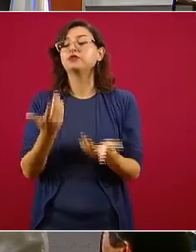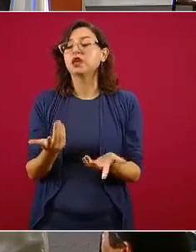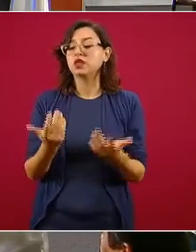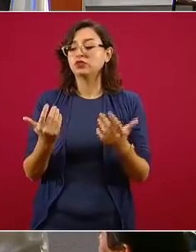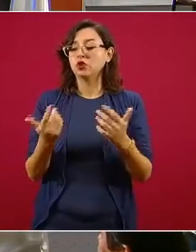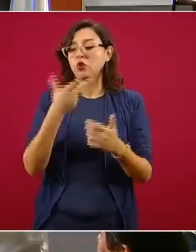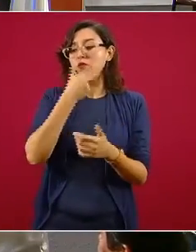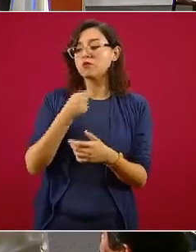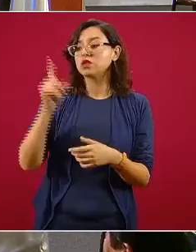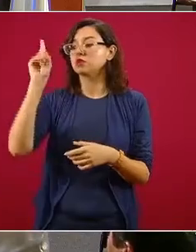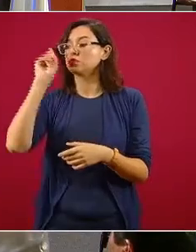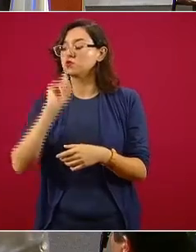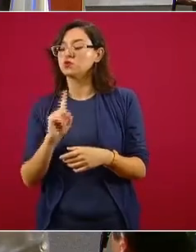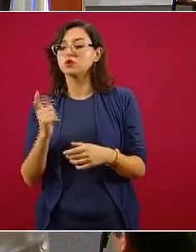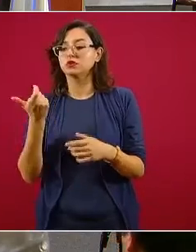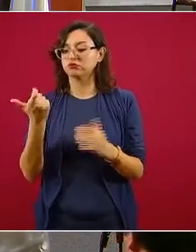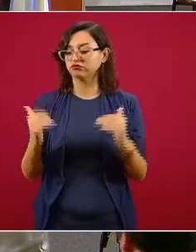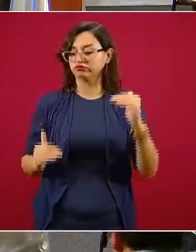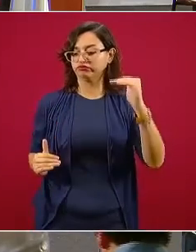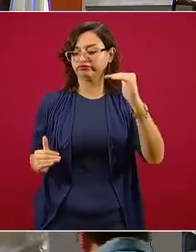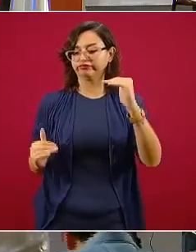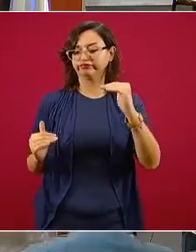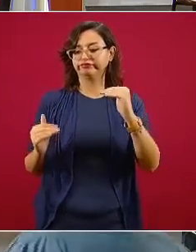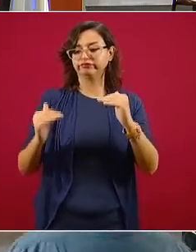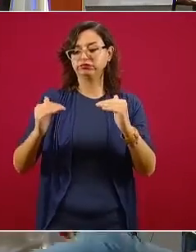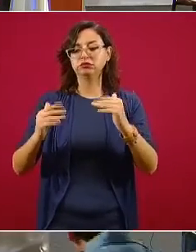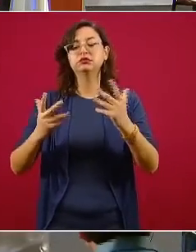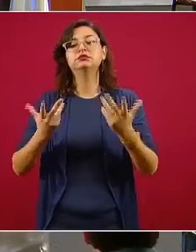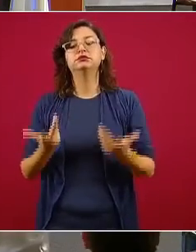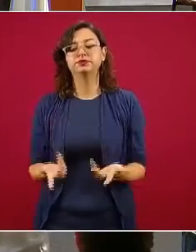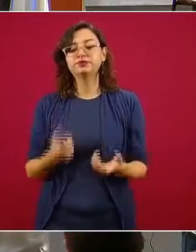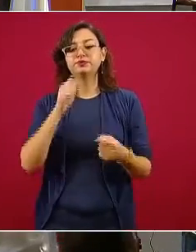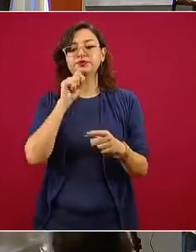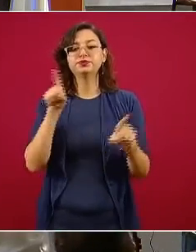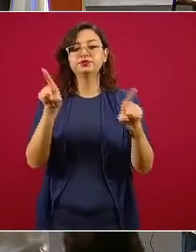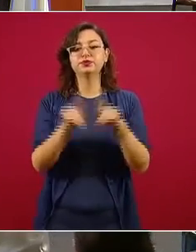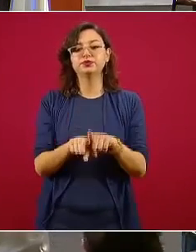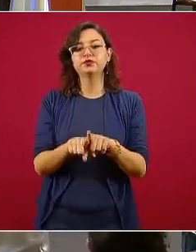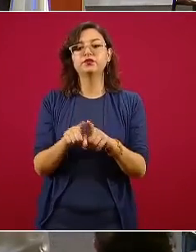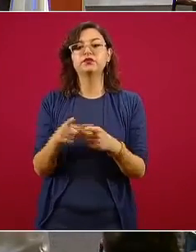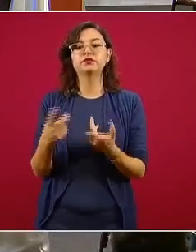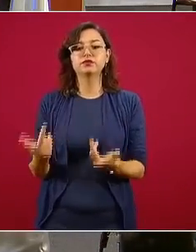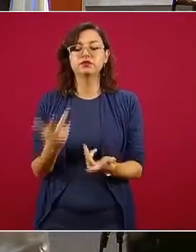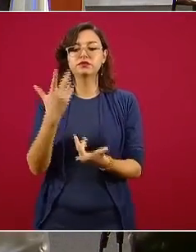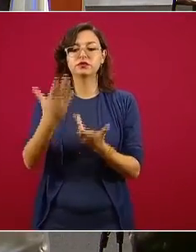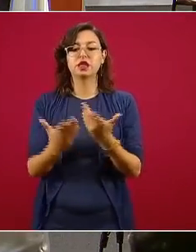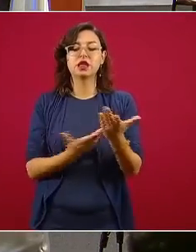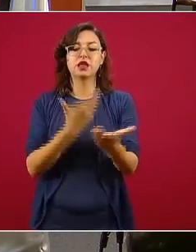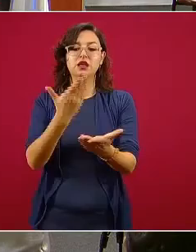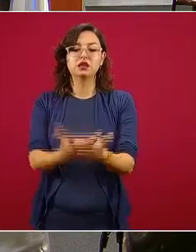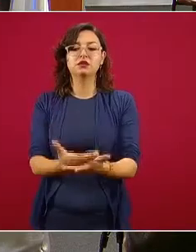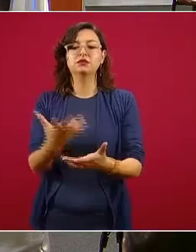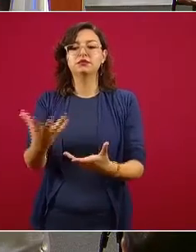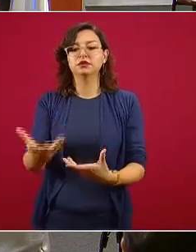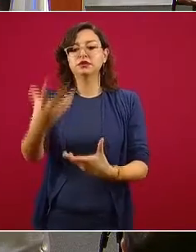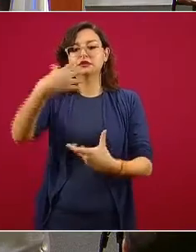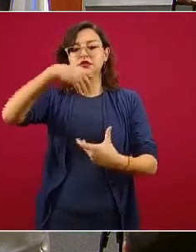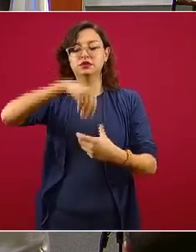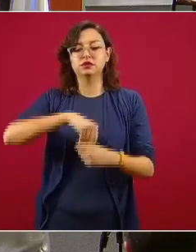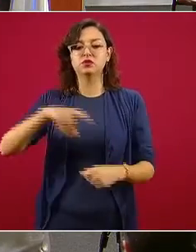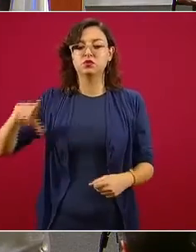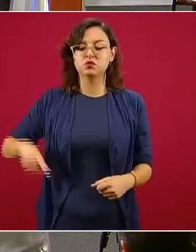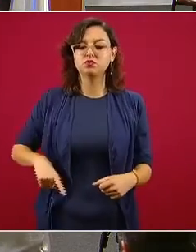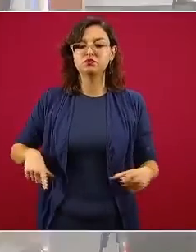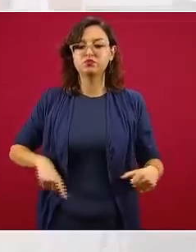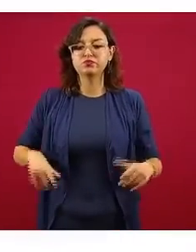hombres y mujeres y que vamos por más. Y que políticas de inclusión como las impulsadas por el Gobierno de México